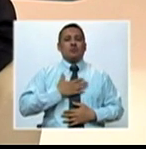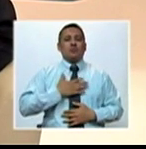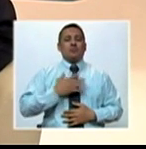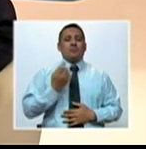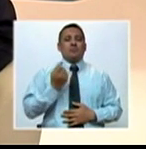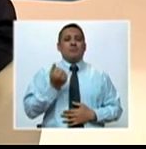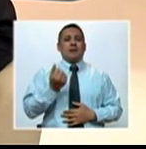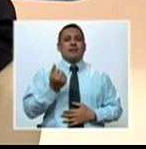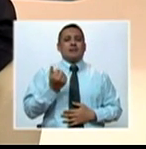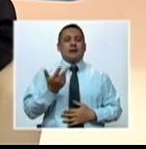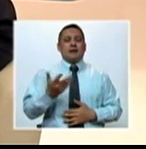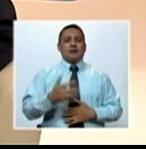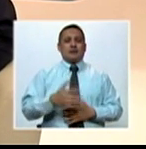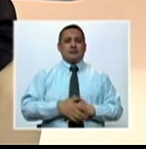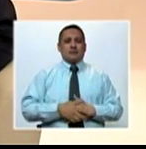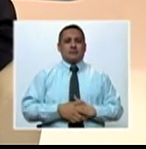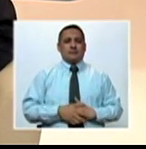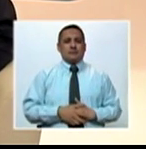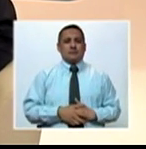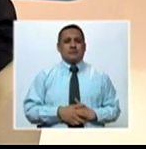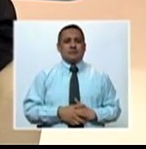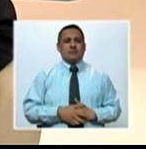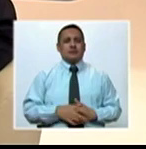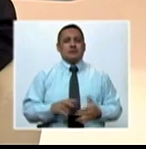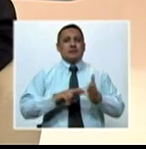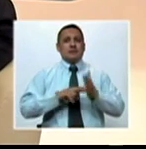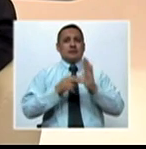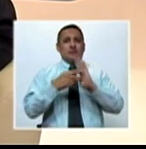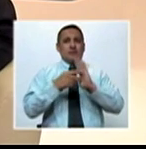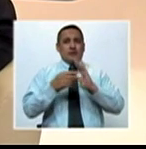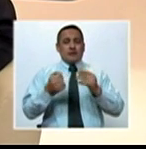la denominada